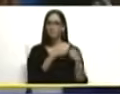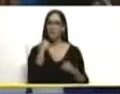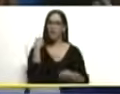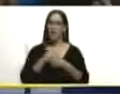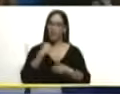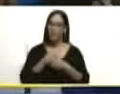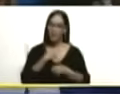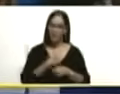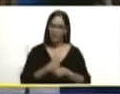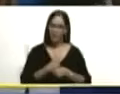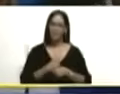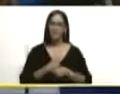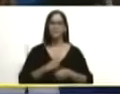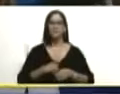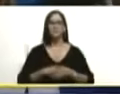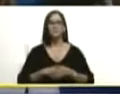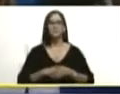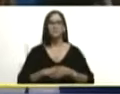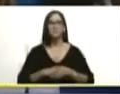trabajar.